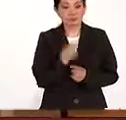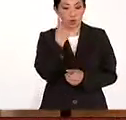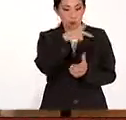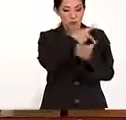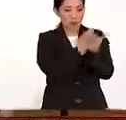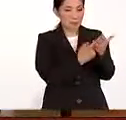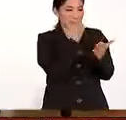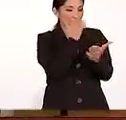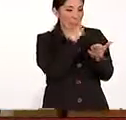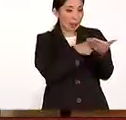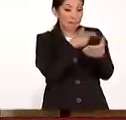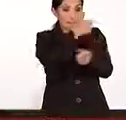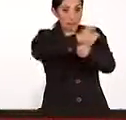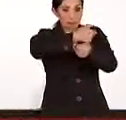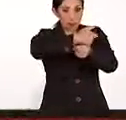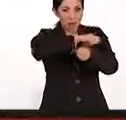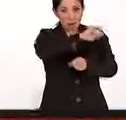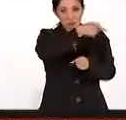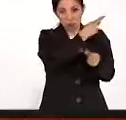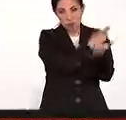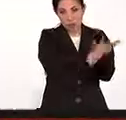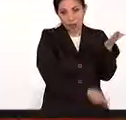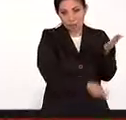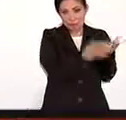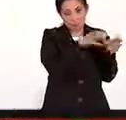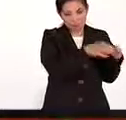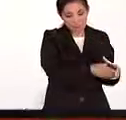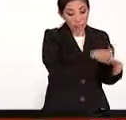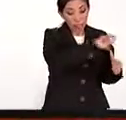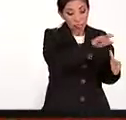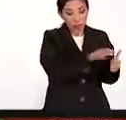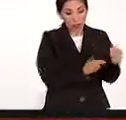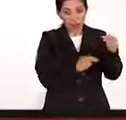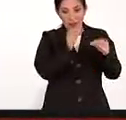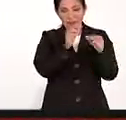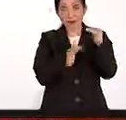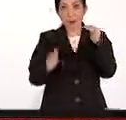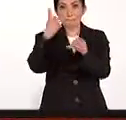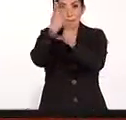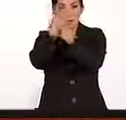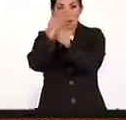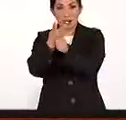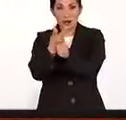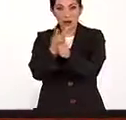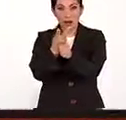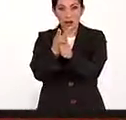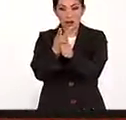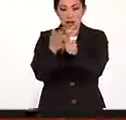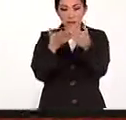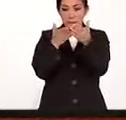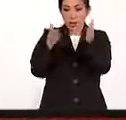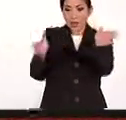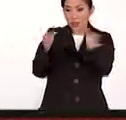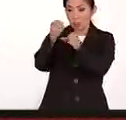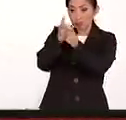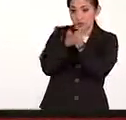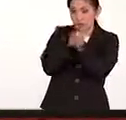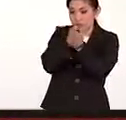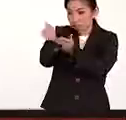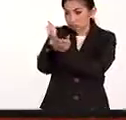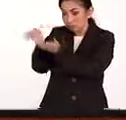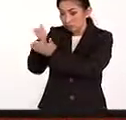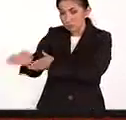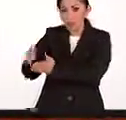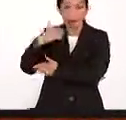programa escolar por ejemplo la primaria es un programa escolar y ya cuando llegas a niveles de bachillerato se van abriendo las opciones en